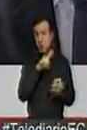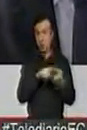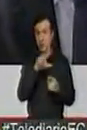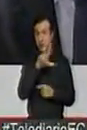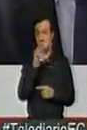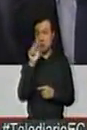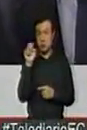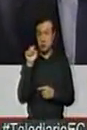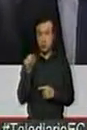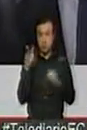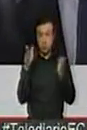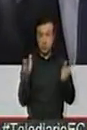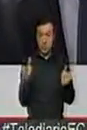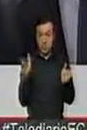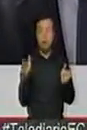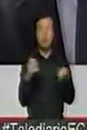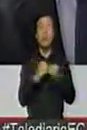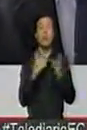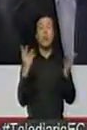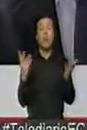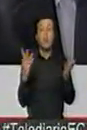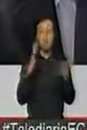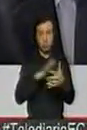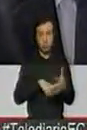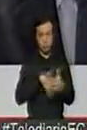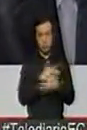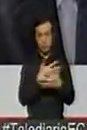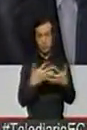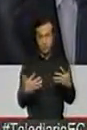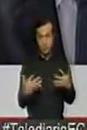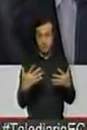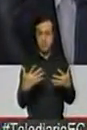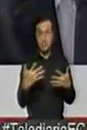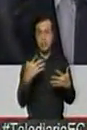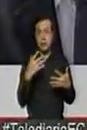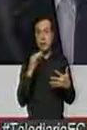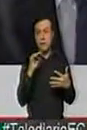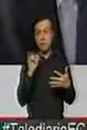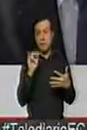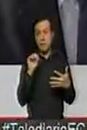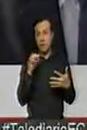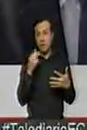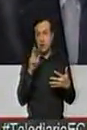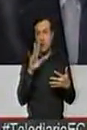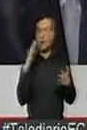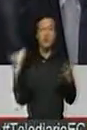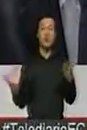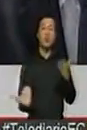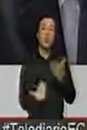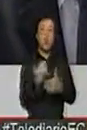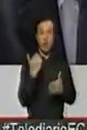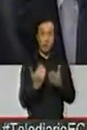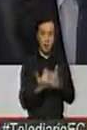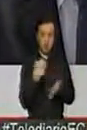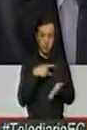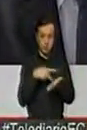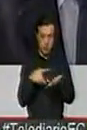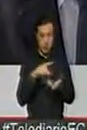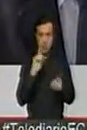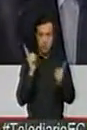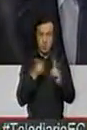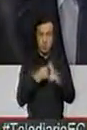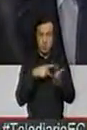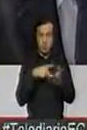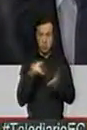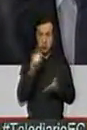mil habitantes, será un esquema a través del FINGAD, una nueva figura de FINGAD, con un abono inicial